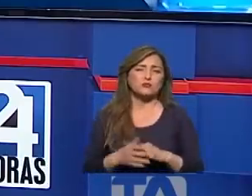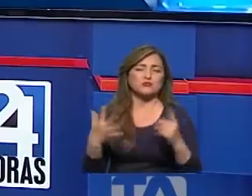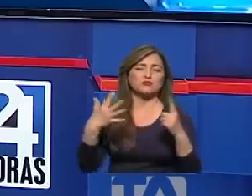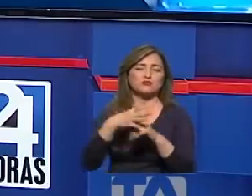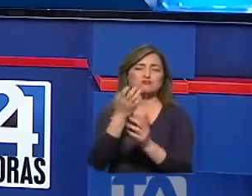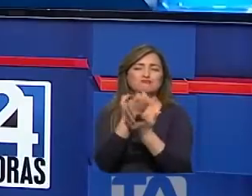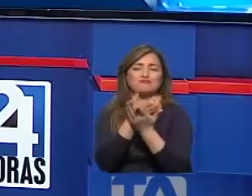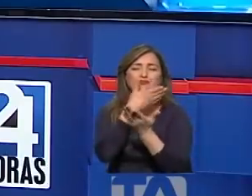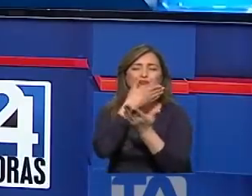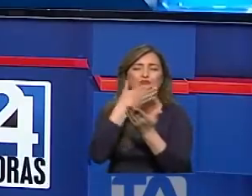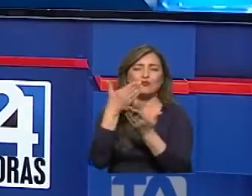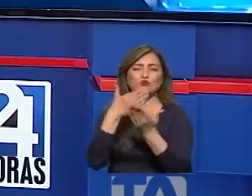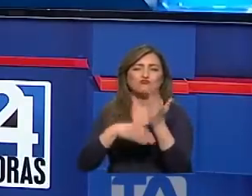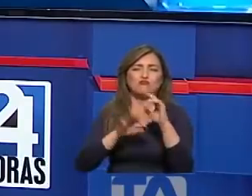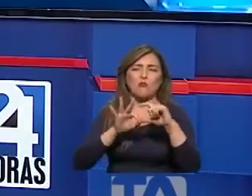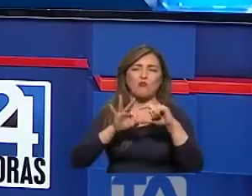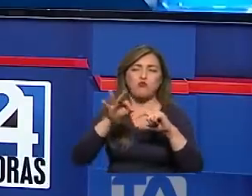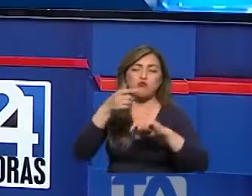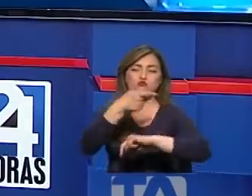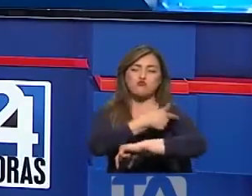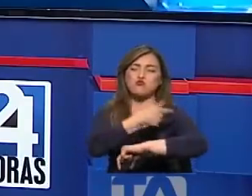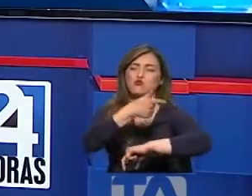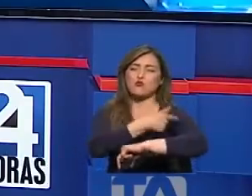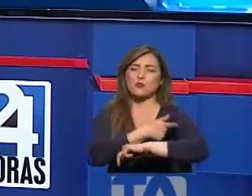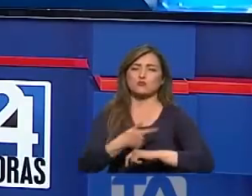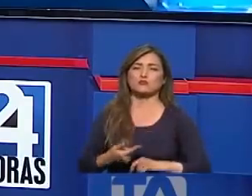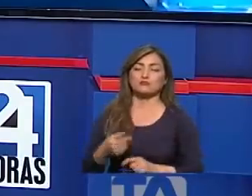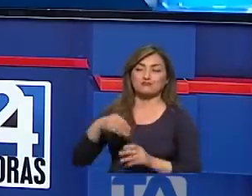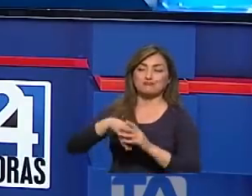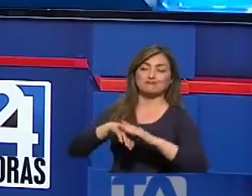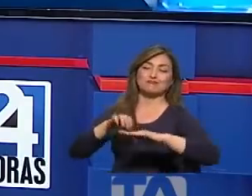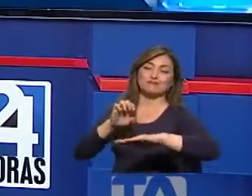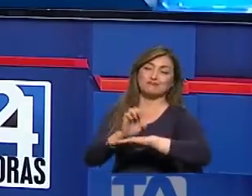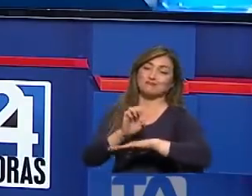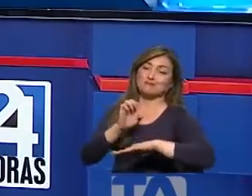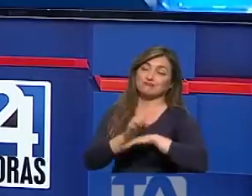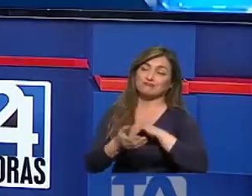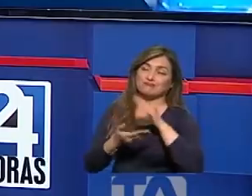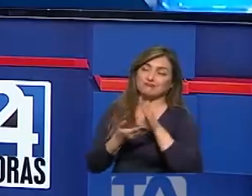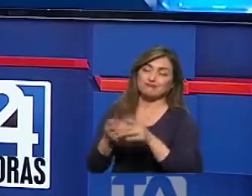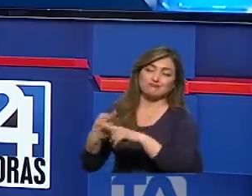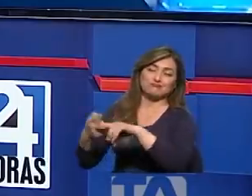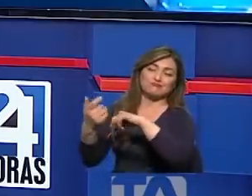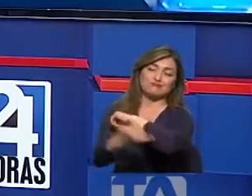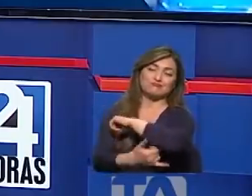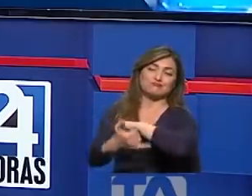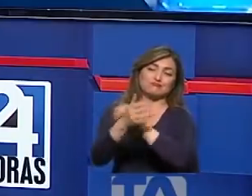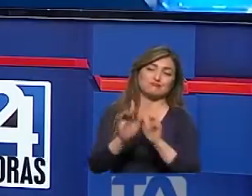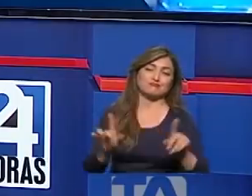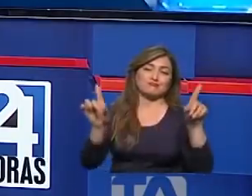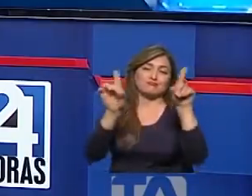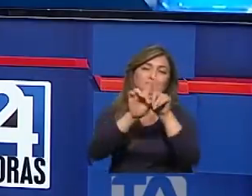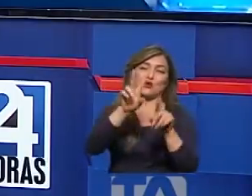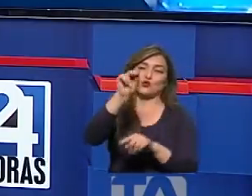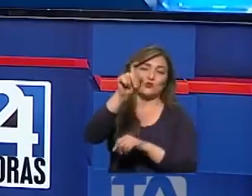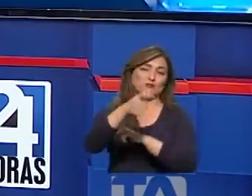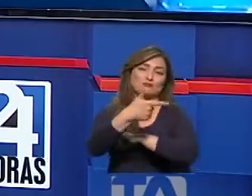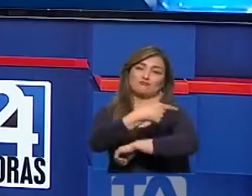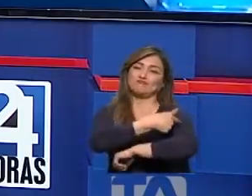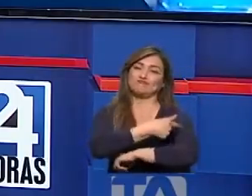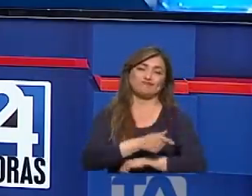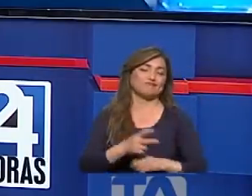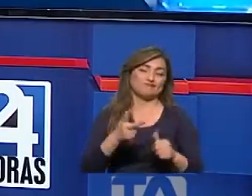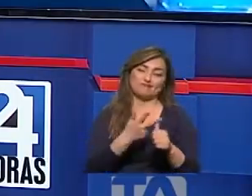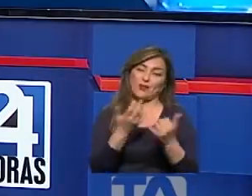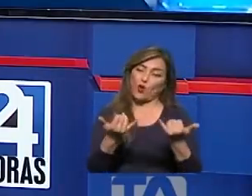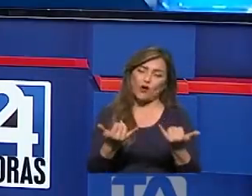tienen altas tasas de vacunación. Sin embargo, en nuestros países, en el contexto en el que nosotros vivimos, los datos sugieren que no se necesita una tercera dosis